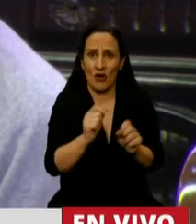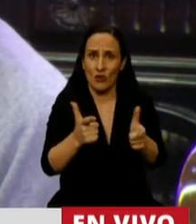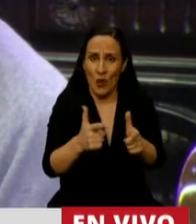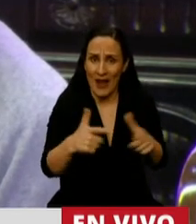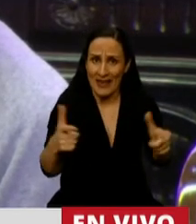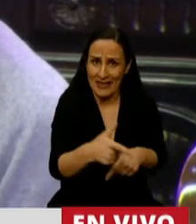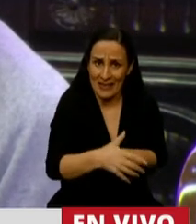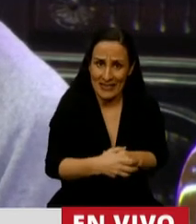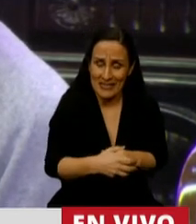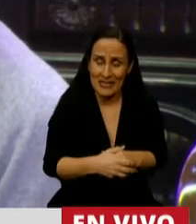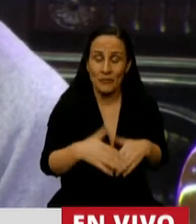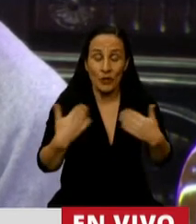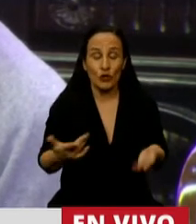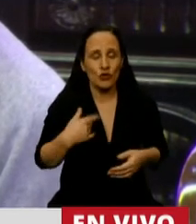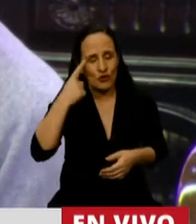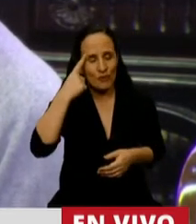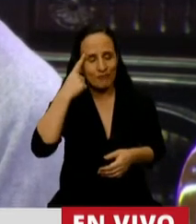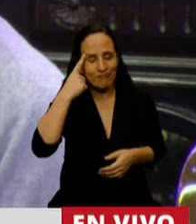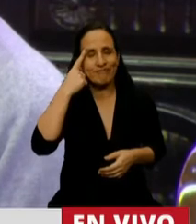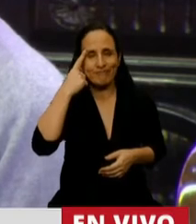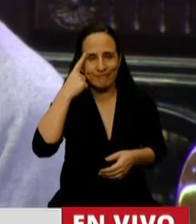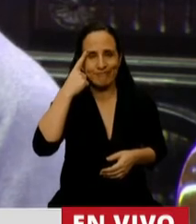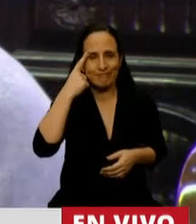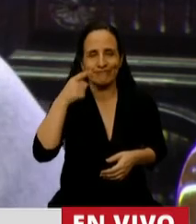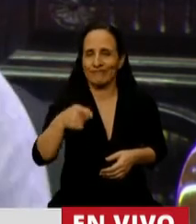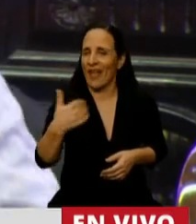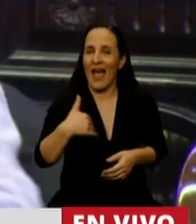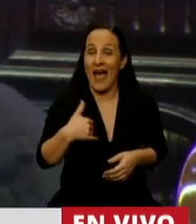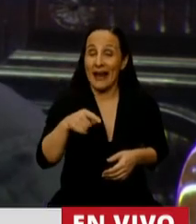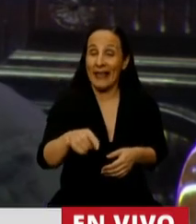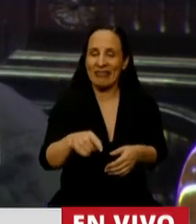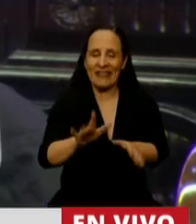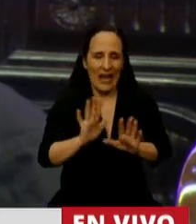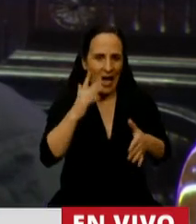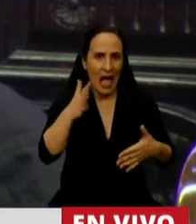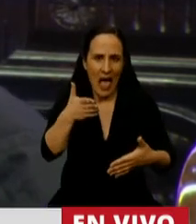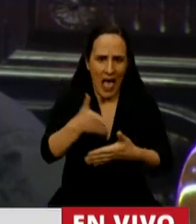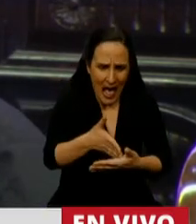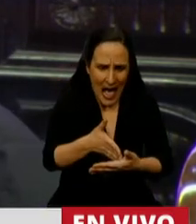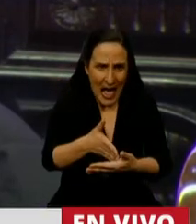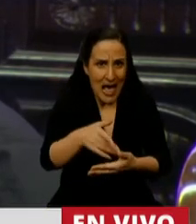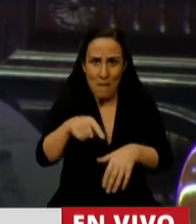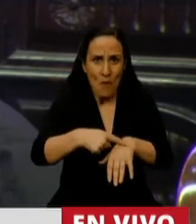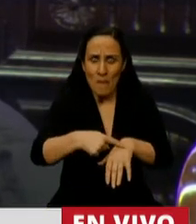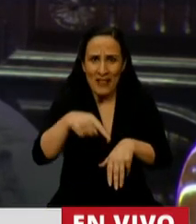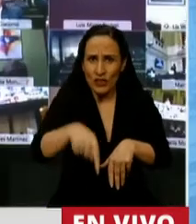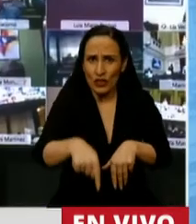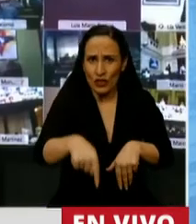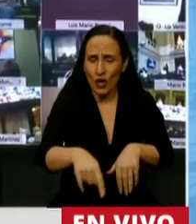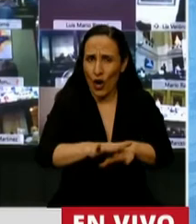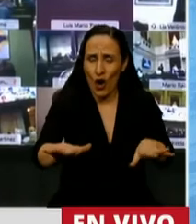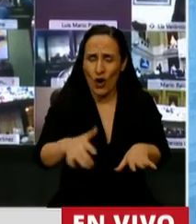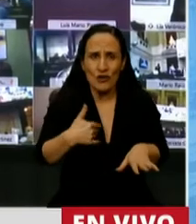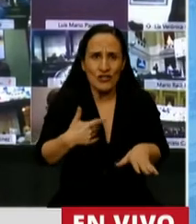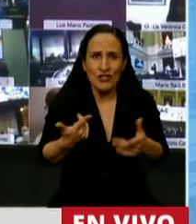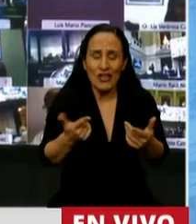por todo esto estoy convencido que nuestro país ha llegado a un cruce de caminos a una encerrona a una instancia definitiva por cuanto